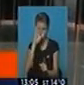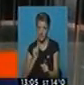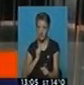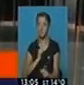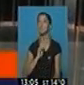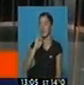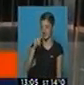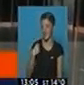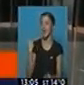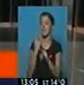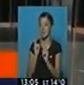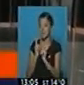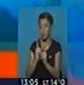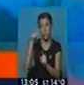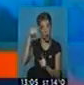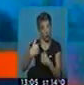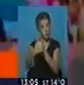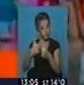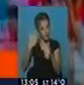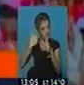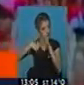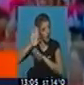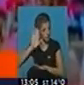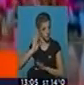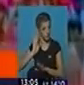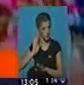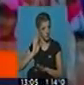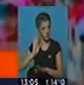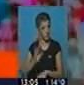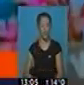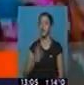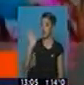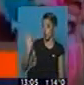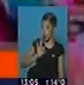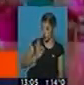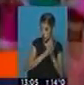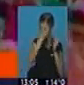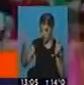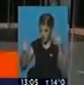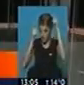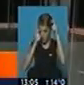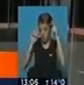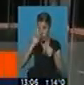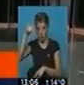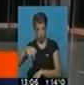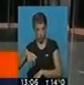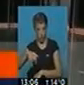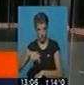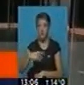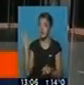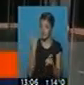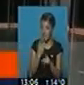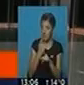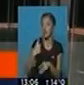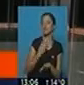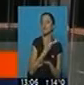Nunca se fueron, pero ahora es muy fuerte la presencia, todo el chavismo, digo, en todo el periodo chavista me refiero, no ahora con Maduro. Sí. El socialismo chavista siempre fue un